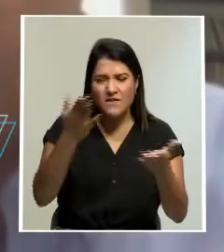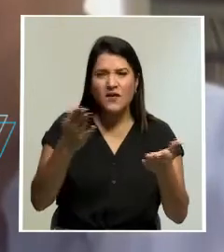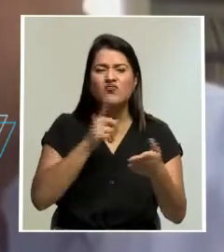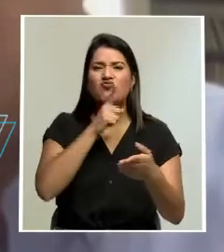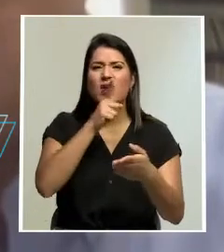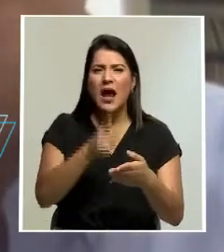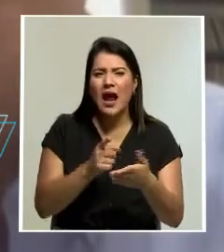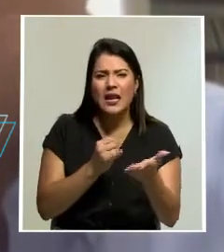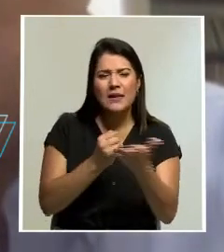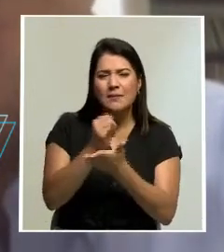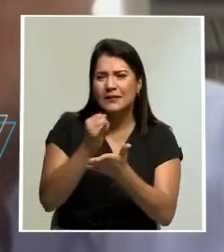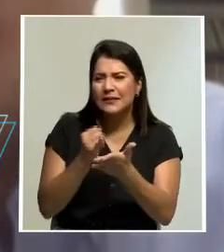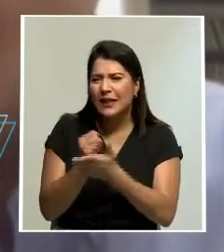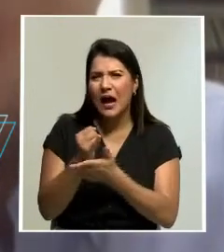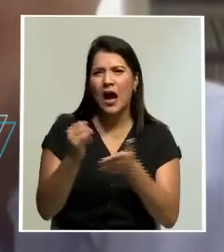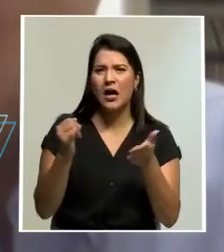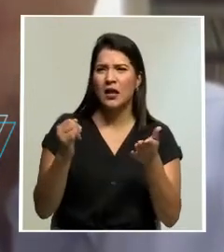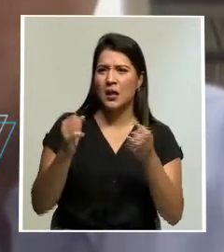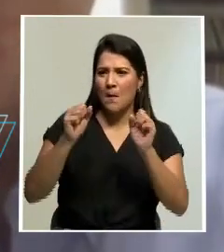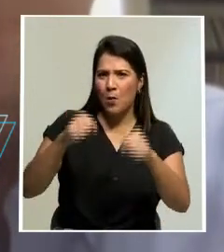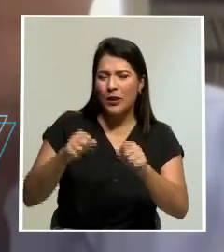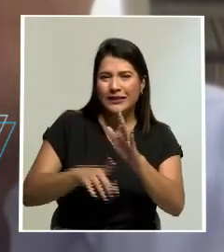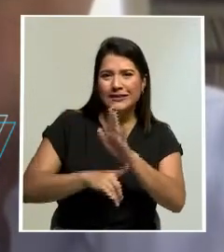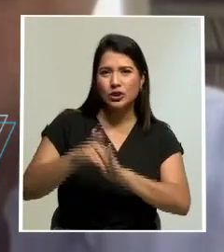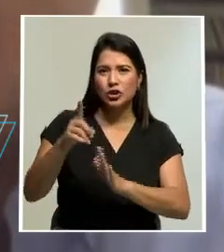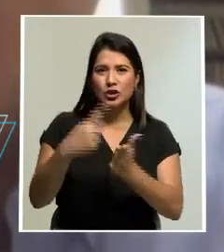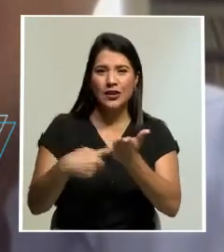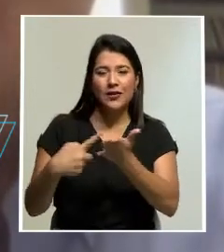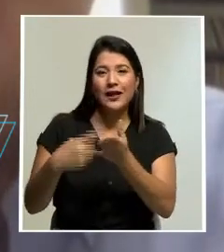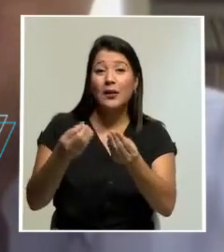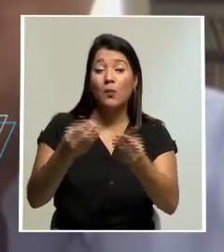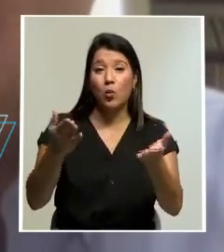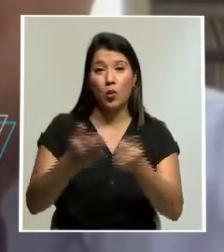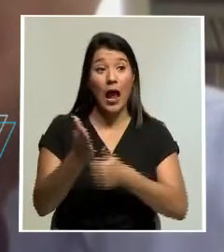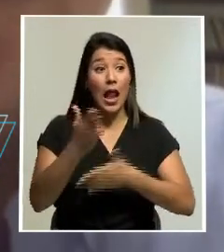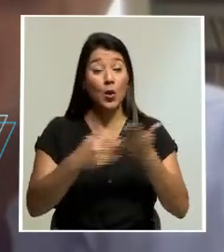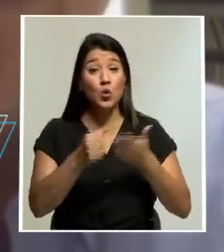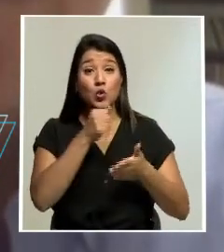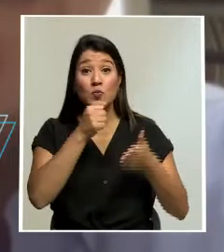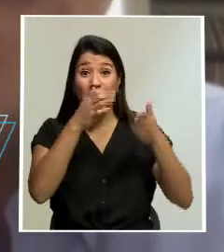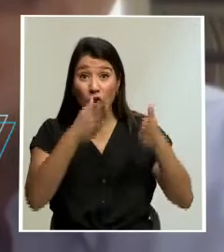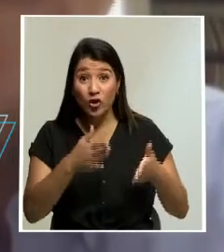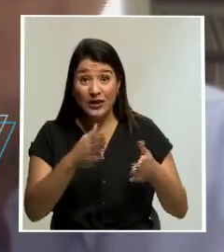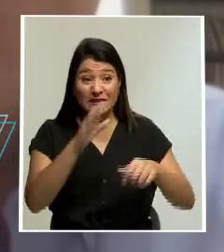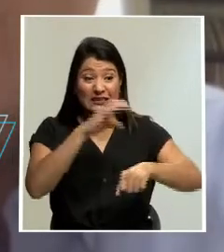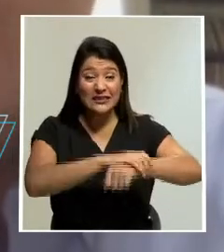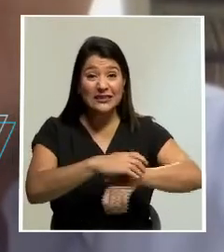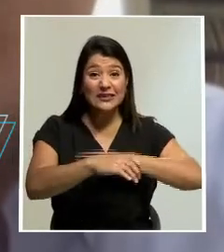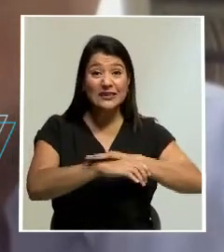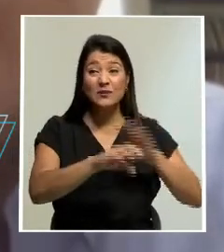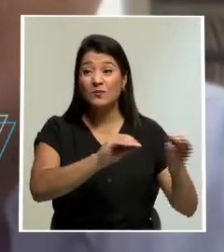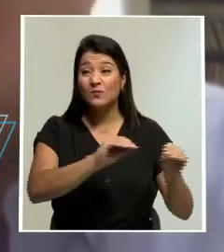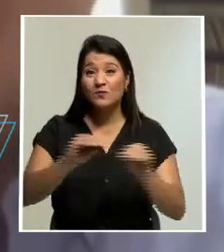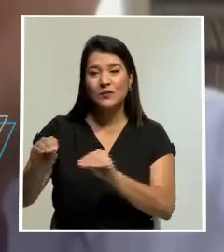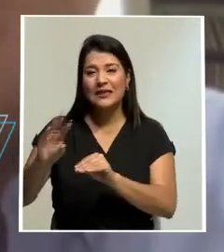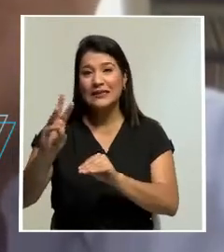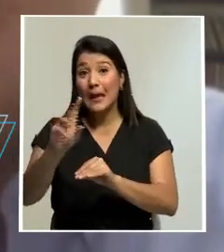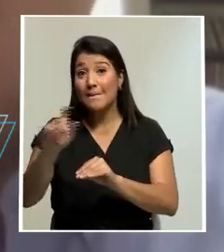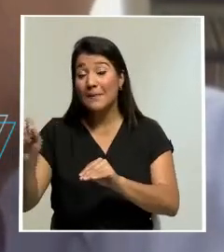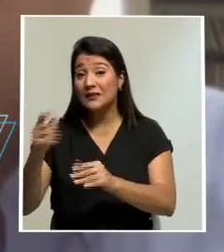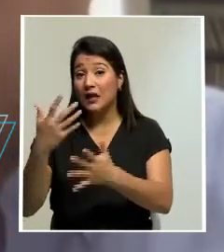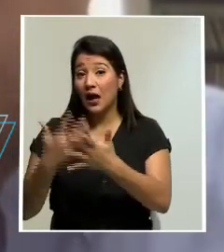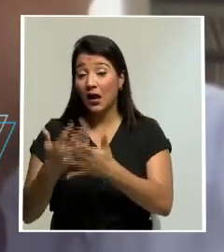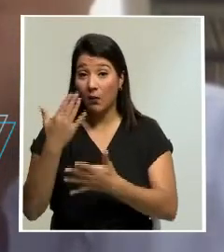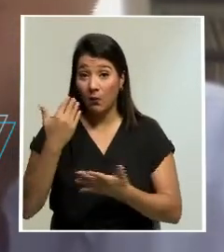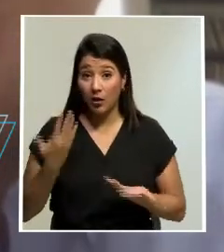debate público. Algunos de nuestros colegas, como Miguel Mora y Lucía Pineda, estuvieron 6 meses en la cárcel por el presunto delito